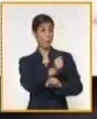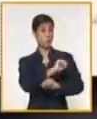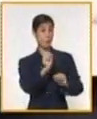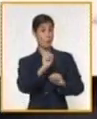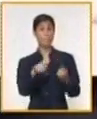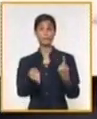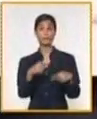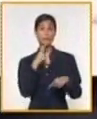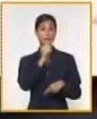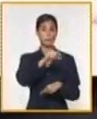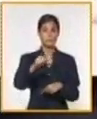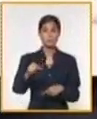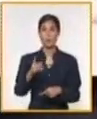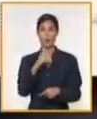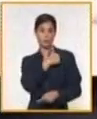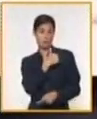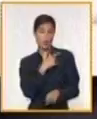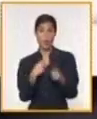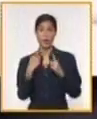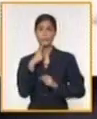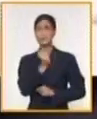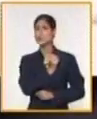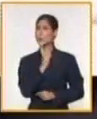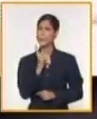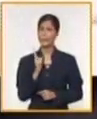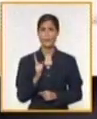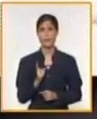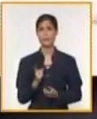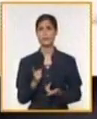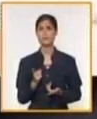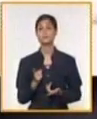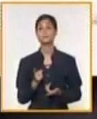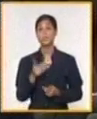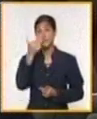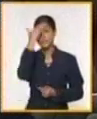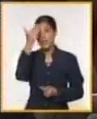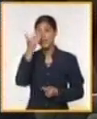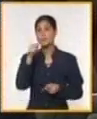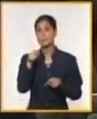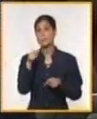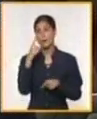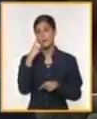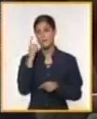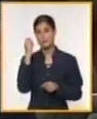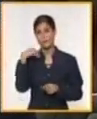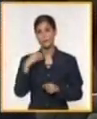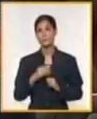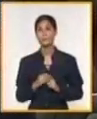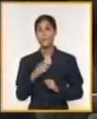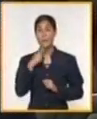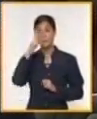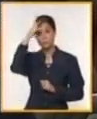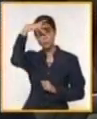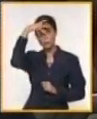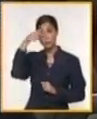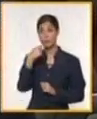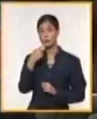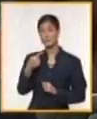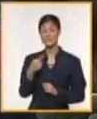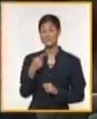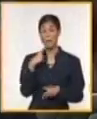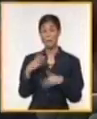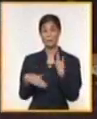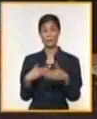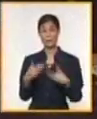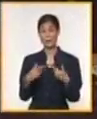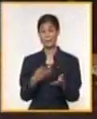soldados estadounidenses. Nuestra paciencia se está agotando. Gracias por su atención. Sea cual sea la decisión de Trump, las consecuencias serán cruciales